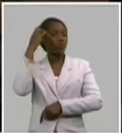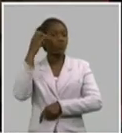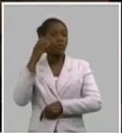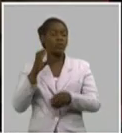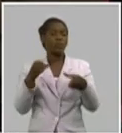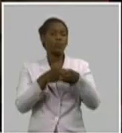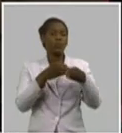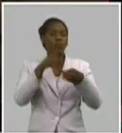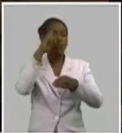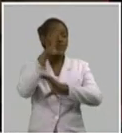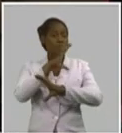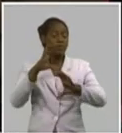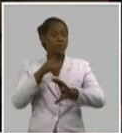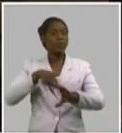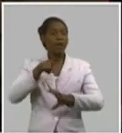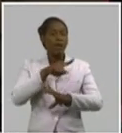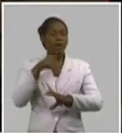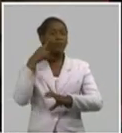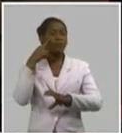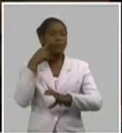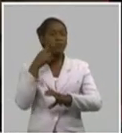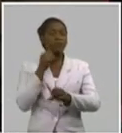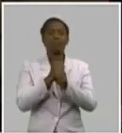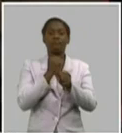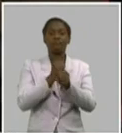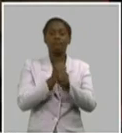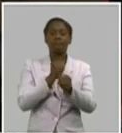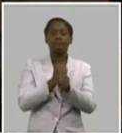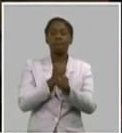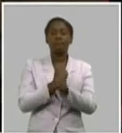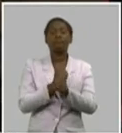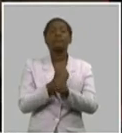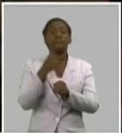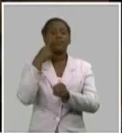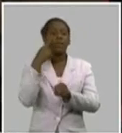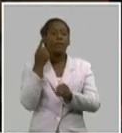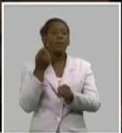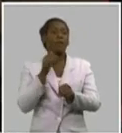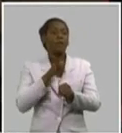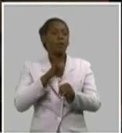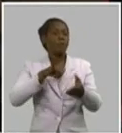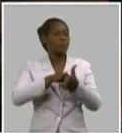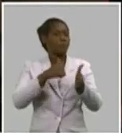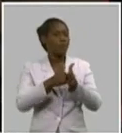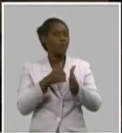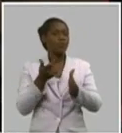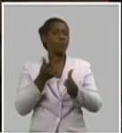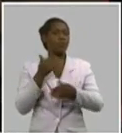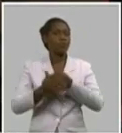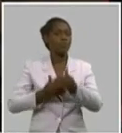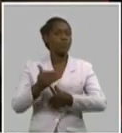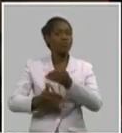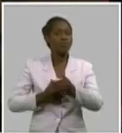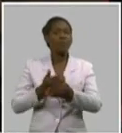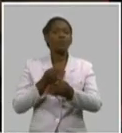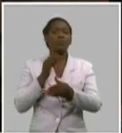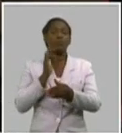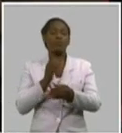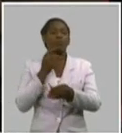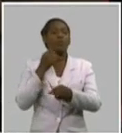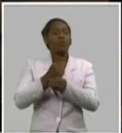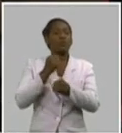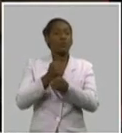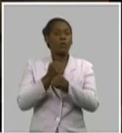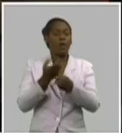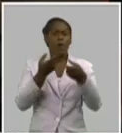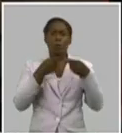un sistema diferente, a través de los macroprogramas, a través de todas las reuniones que realiza el presidente de la República, el